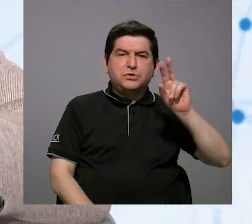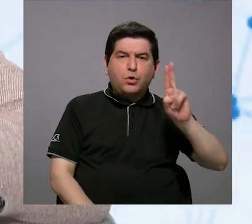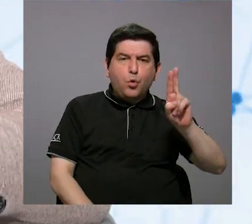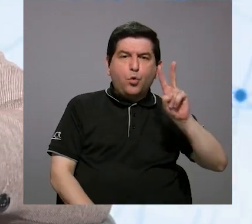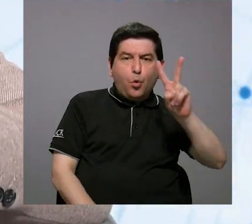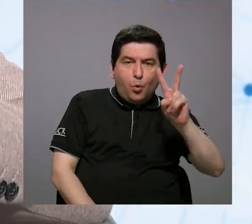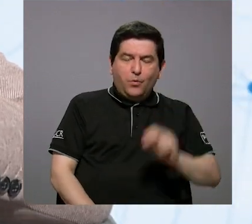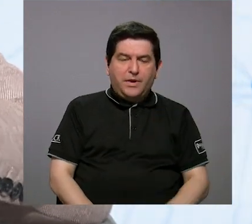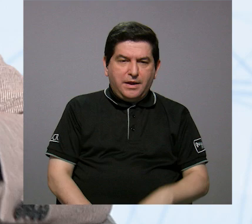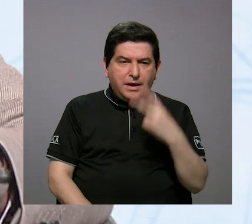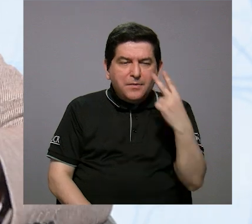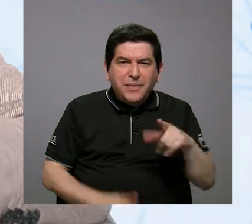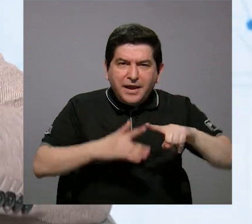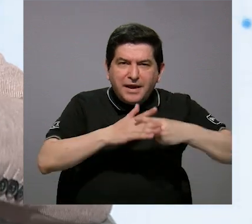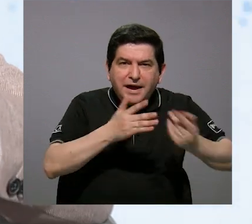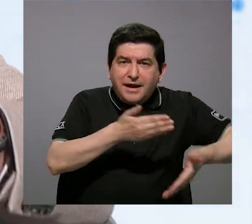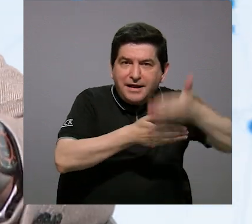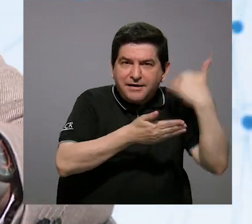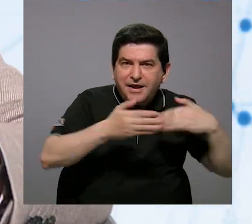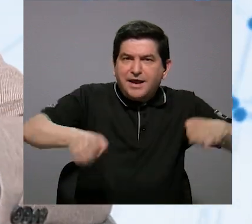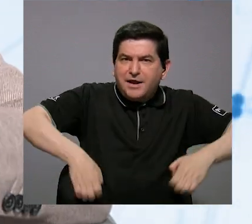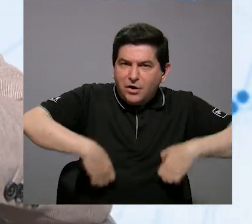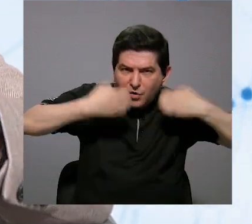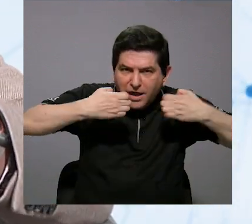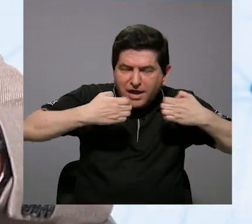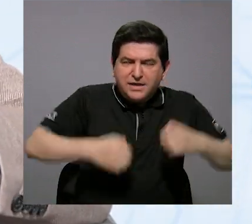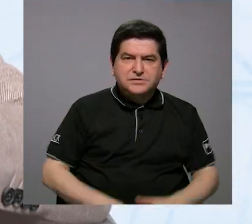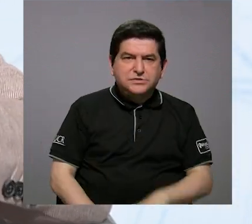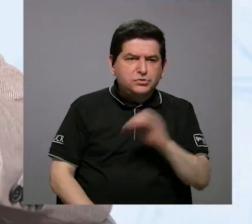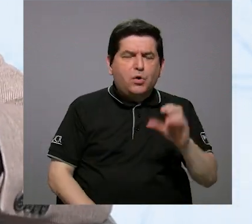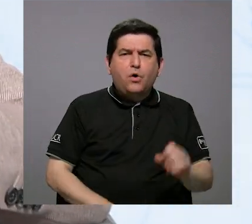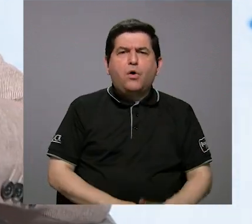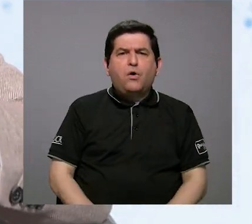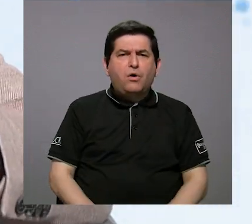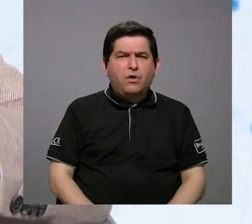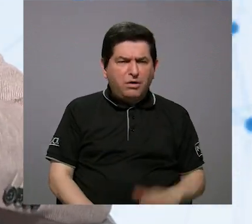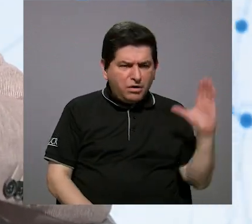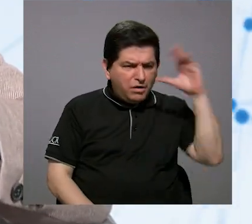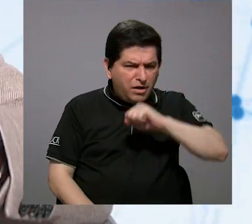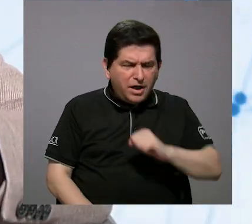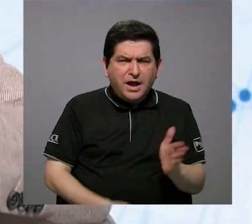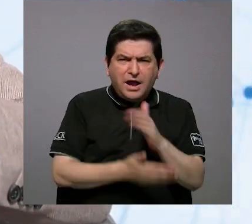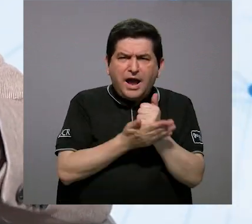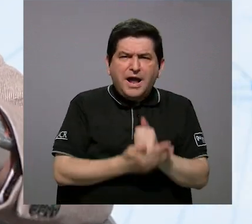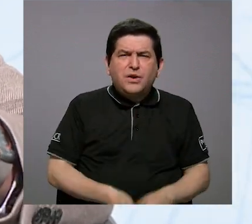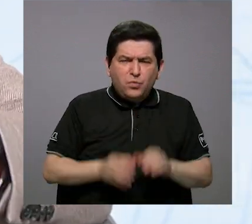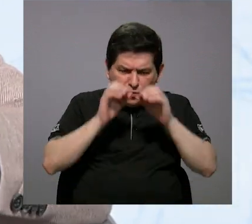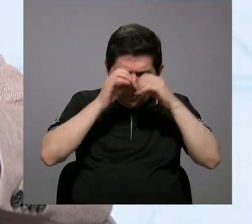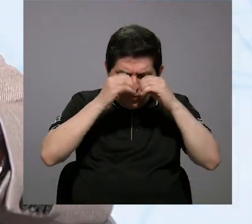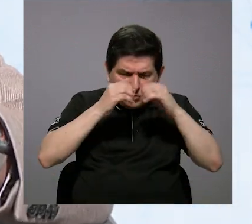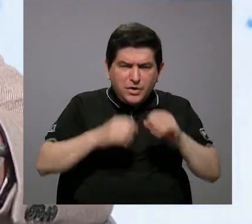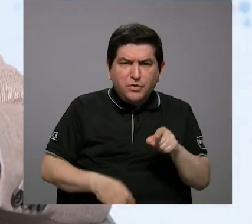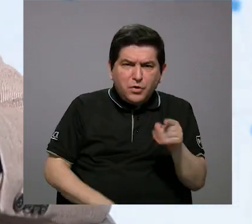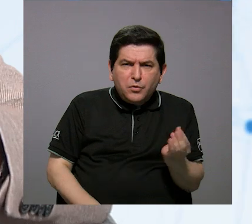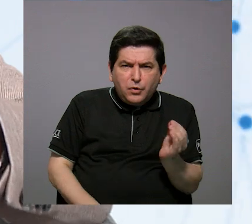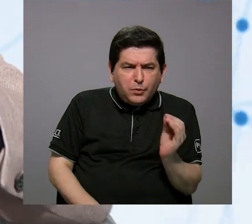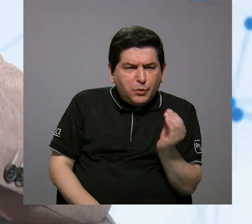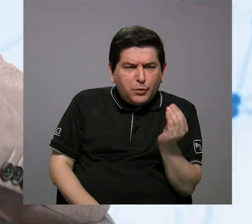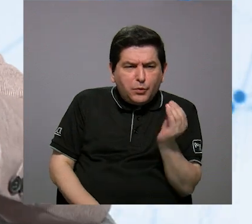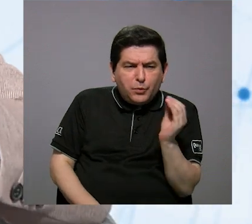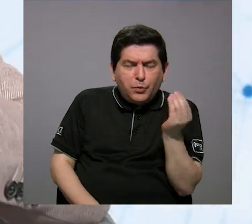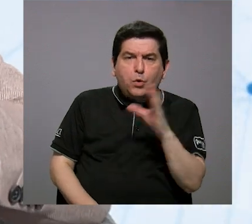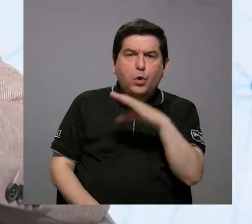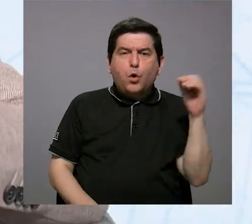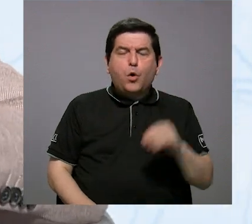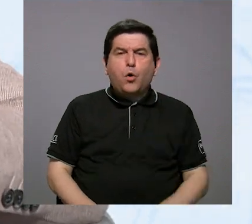ultravioleta que nos permiten ver si hay restauraciones previas en los billetes y además identificar si ha habido el crecimiento de algunos microorganismos, ¿verdad? O